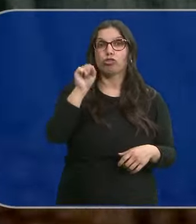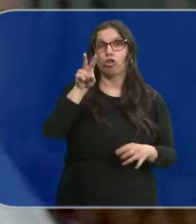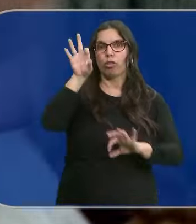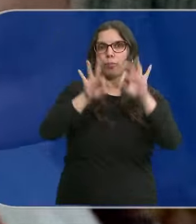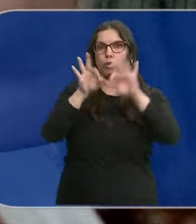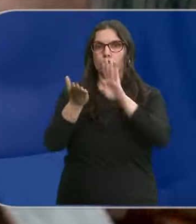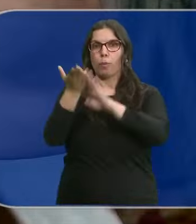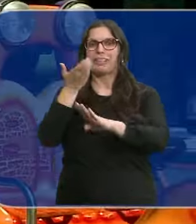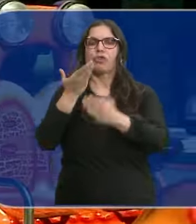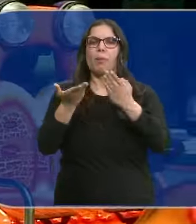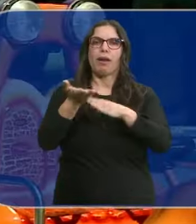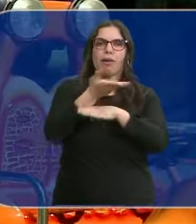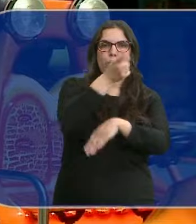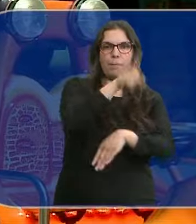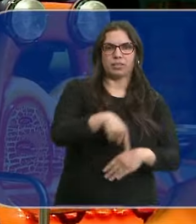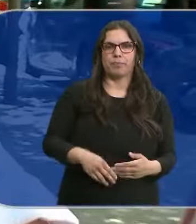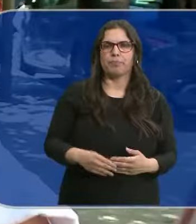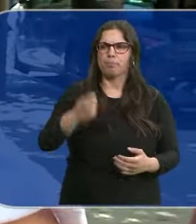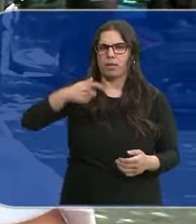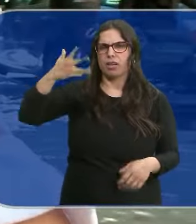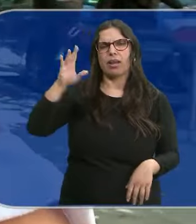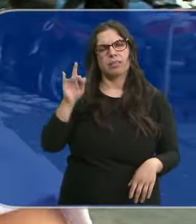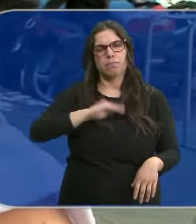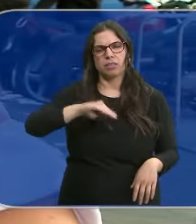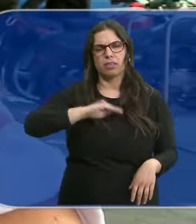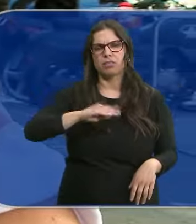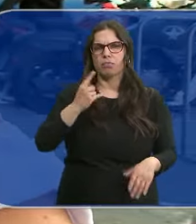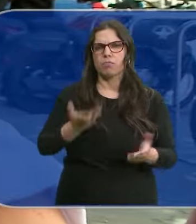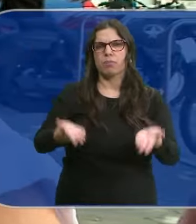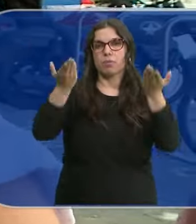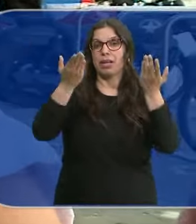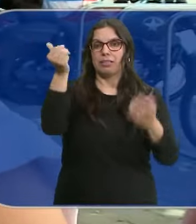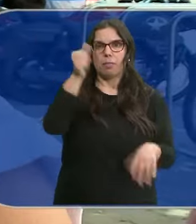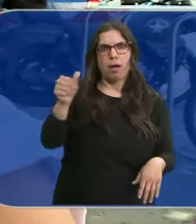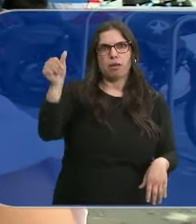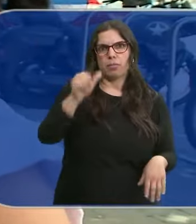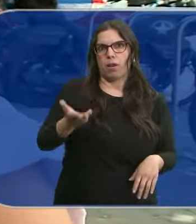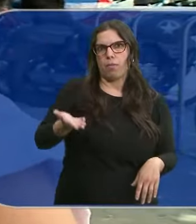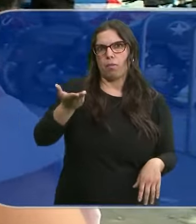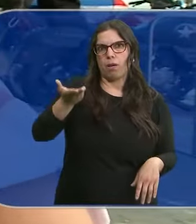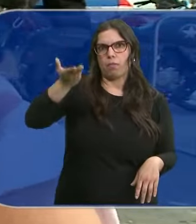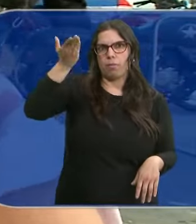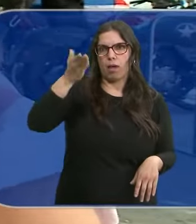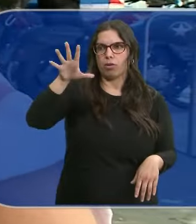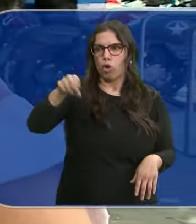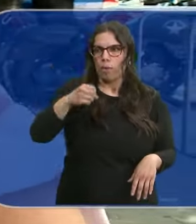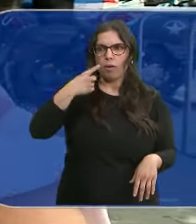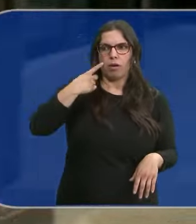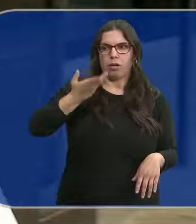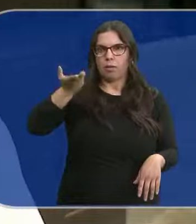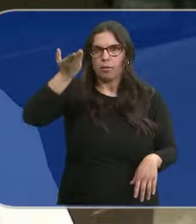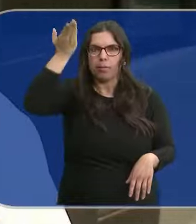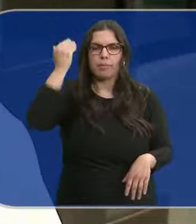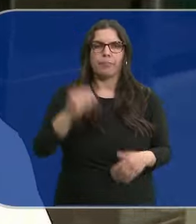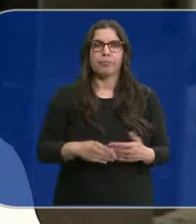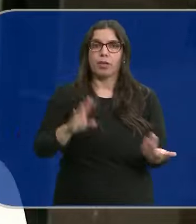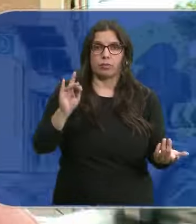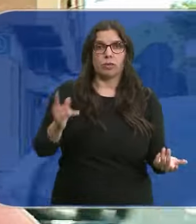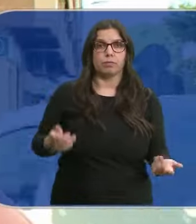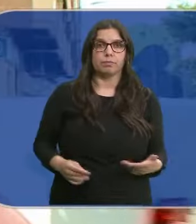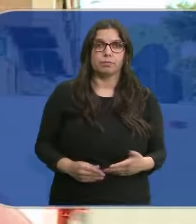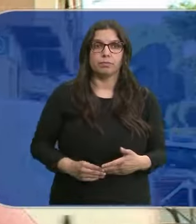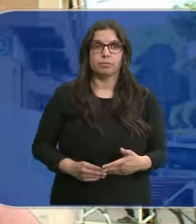puntos más que el mes pasado. Está mucho más cara. Sí, bastante. Han subido porque cada semana vas al supermercado y ha subido. Por supuesto